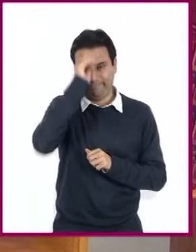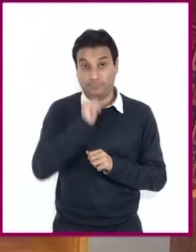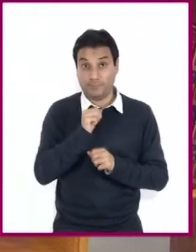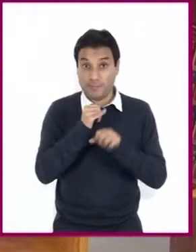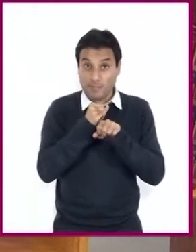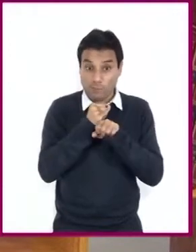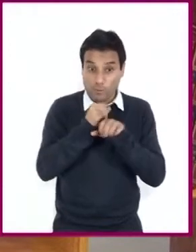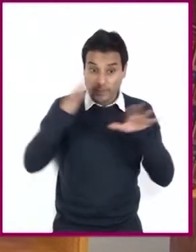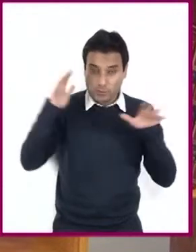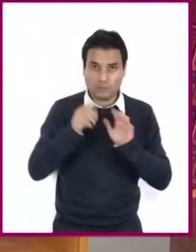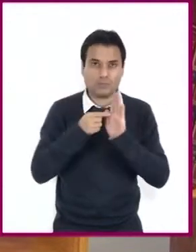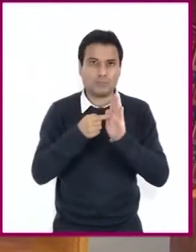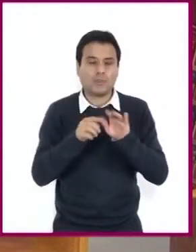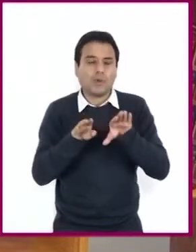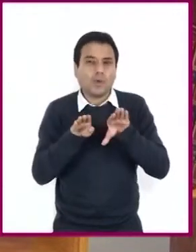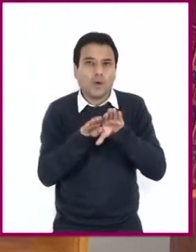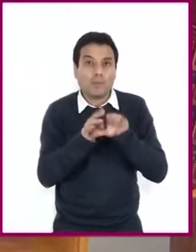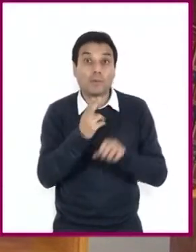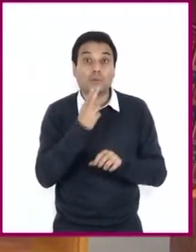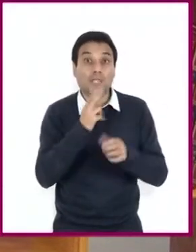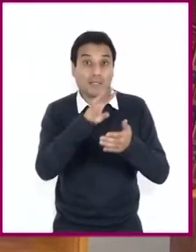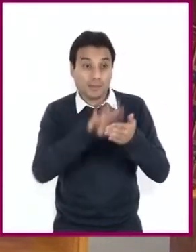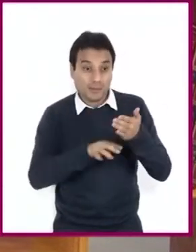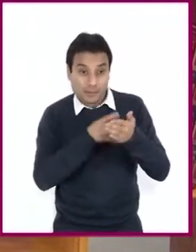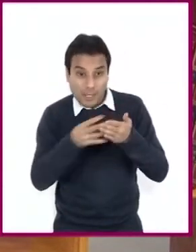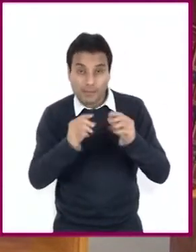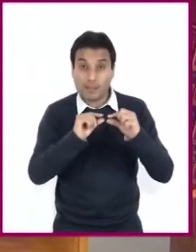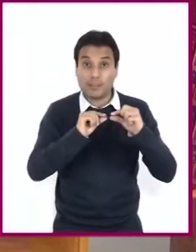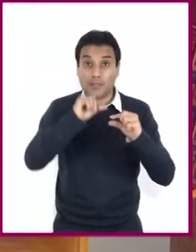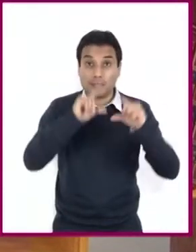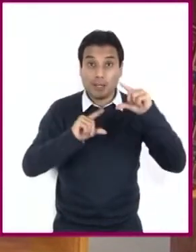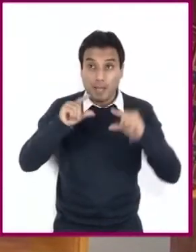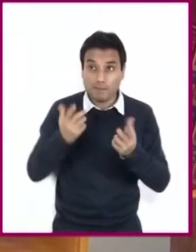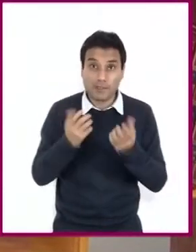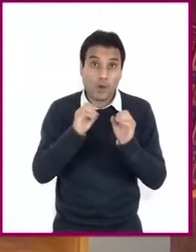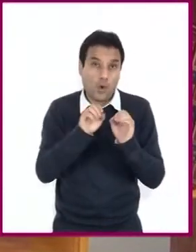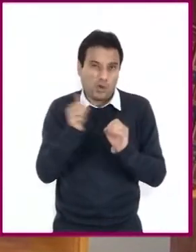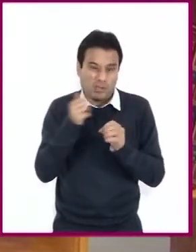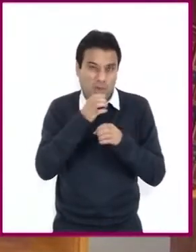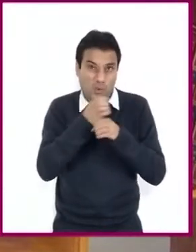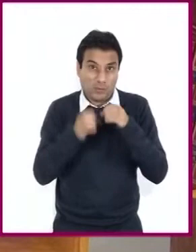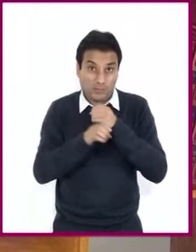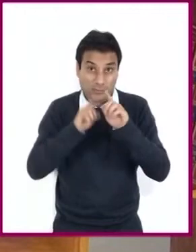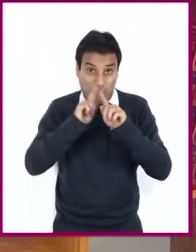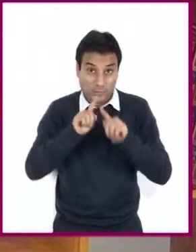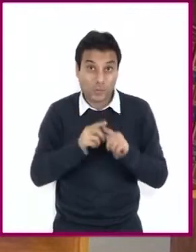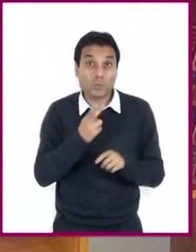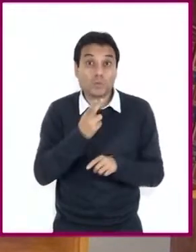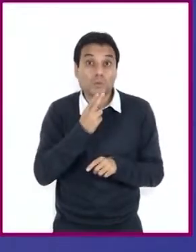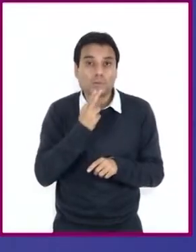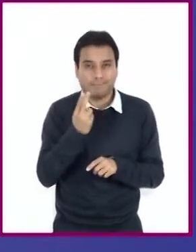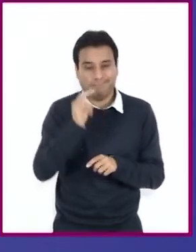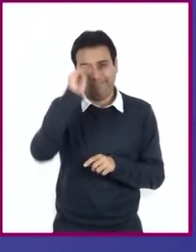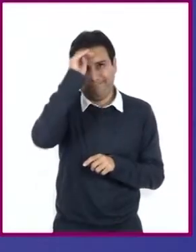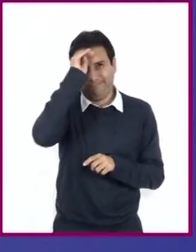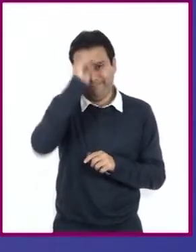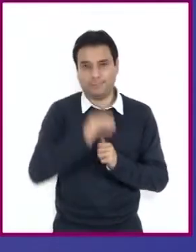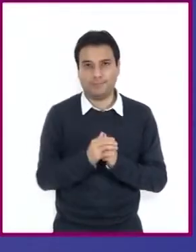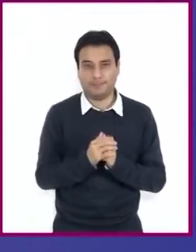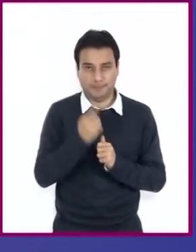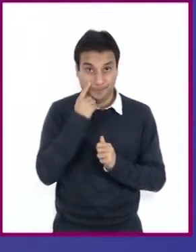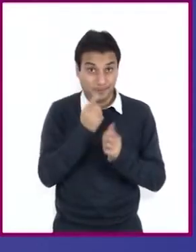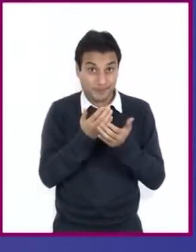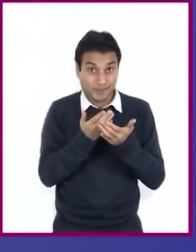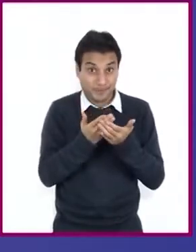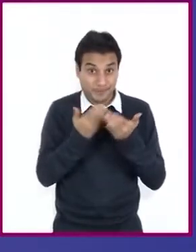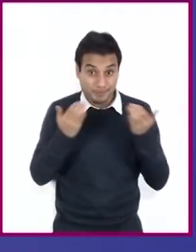información mediante tablas y gráficas o si utilizarán algún otro recurso gráfico. Ahora,